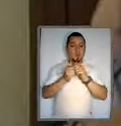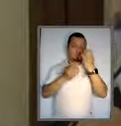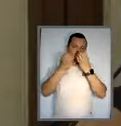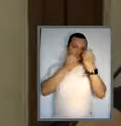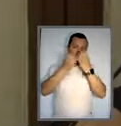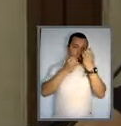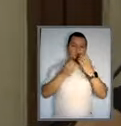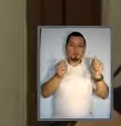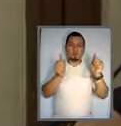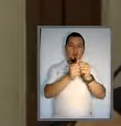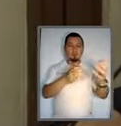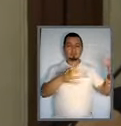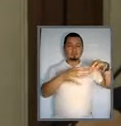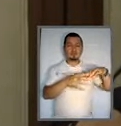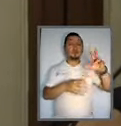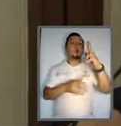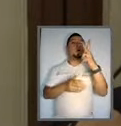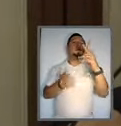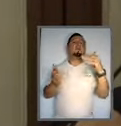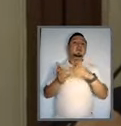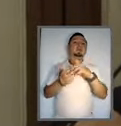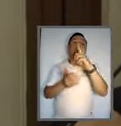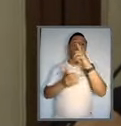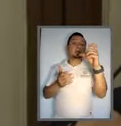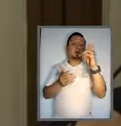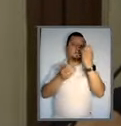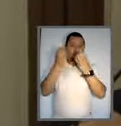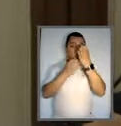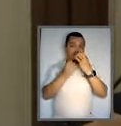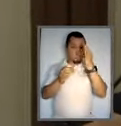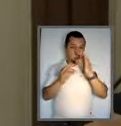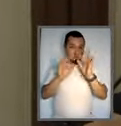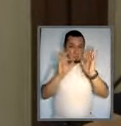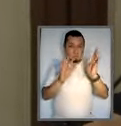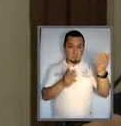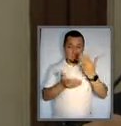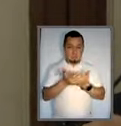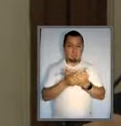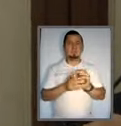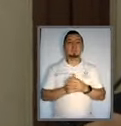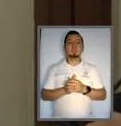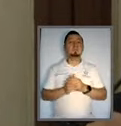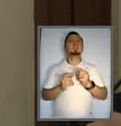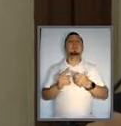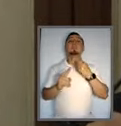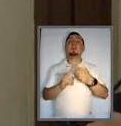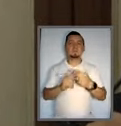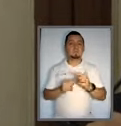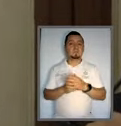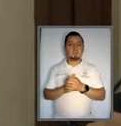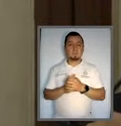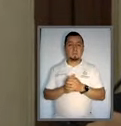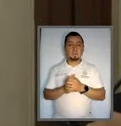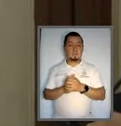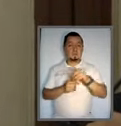y las máquinas, alrededor de 8,100 pruebas. Ahorita te doy el dato exacto, me van a traer la presentación. Más